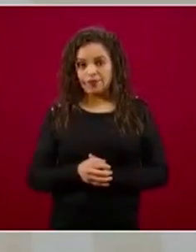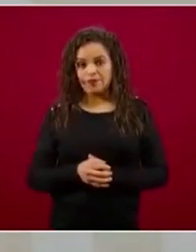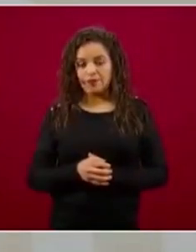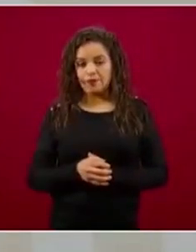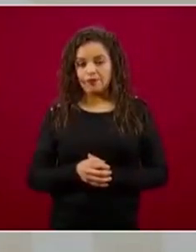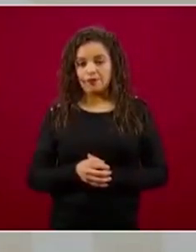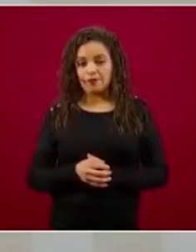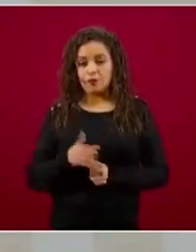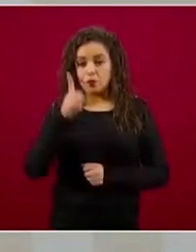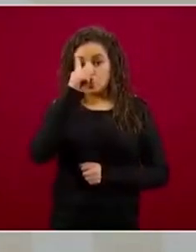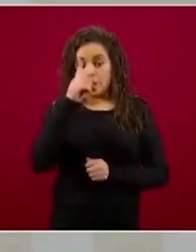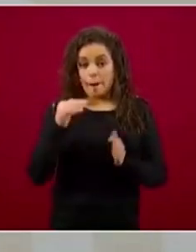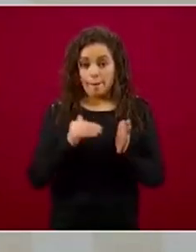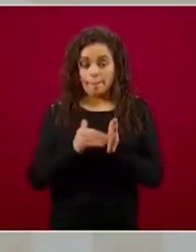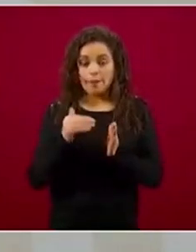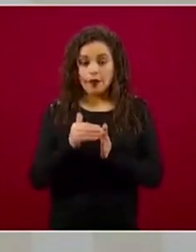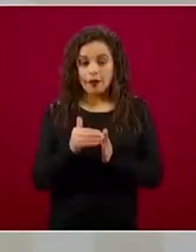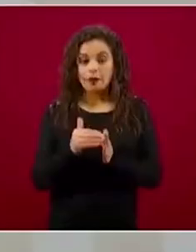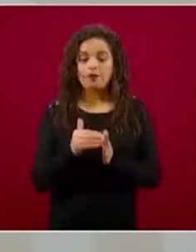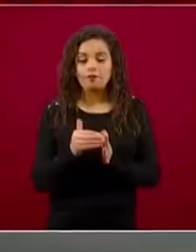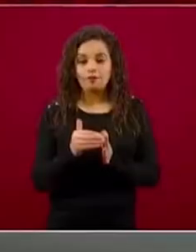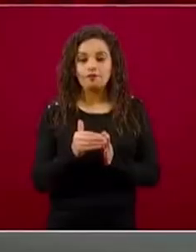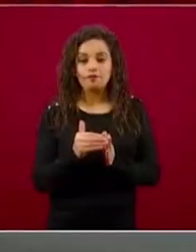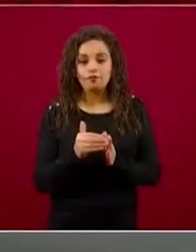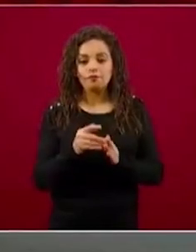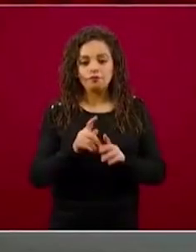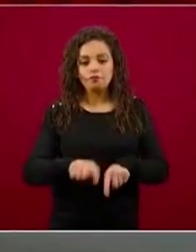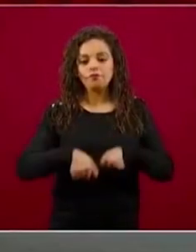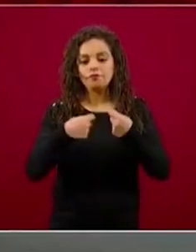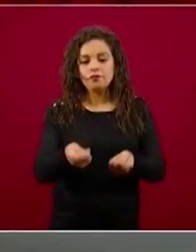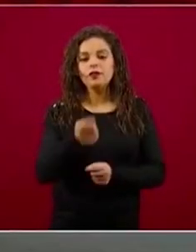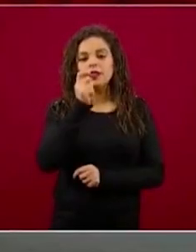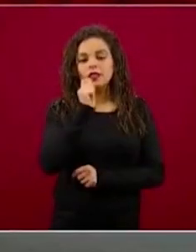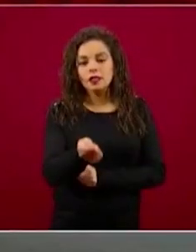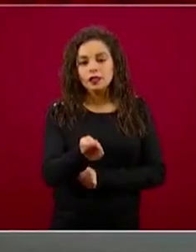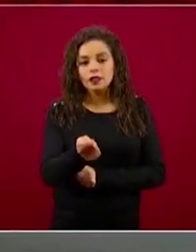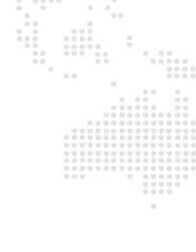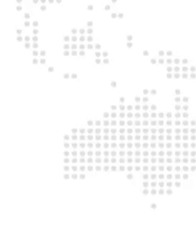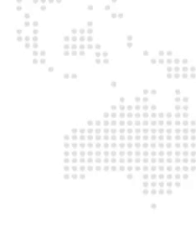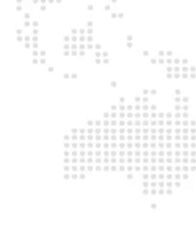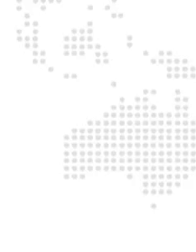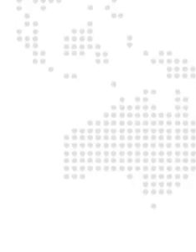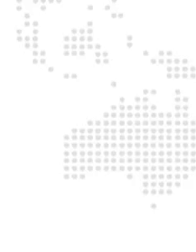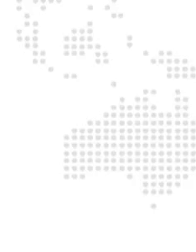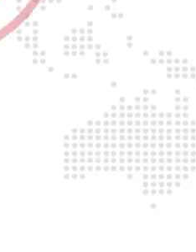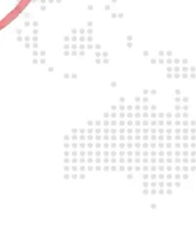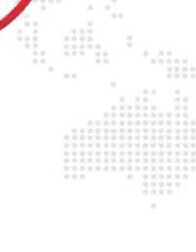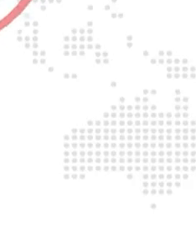se destinó a esa demanda insatisfecha que sabíamos ya que existía.